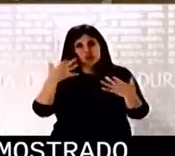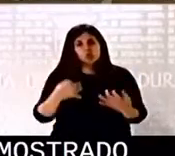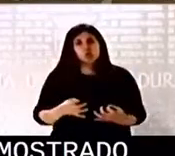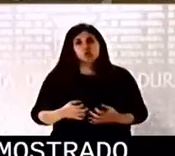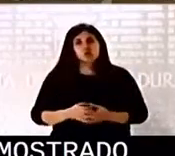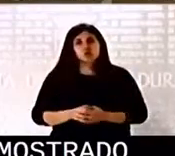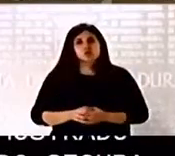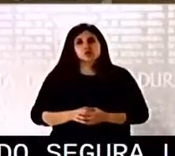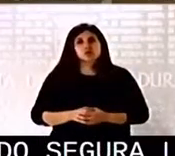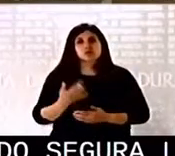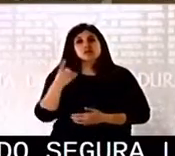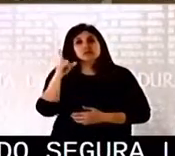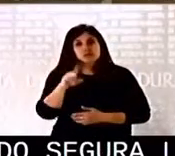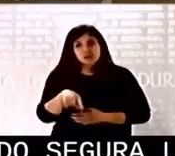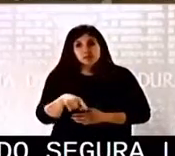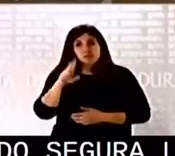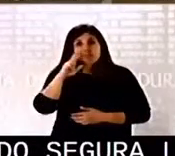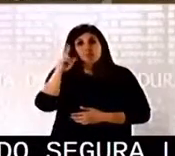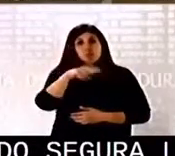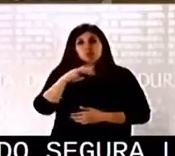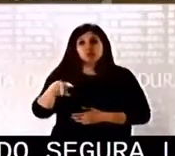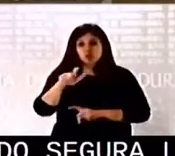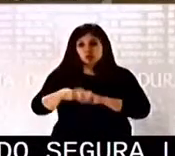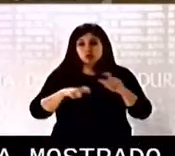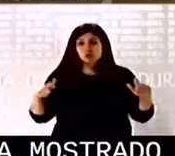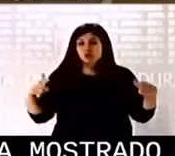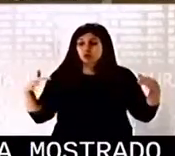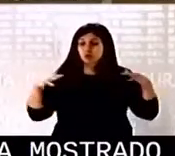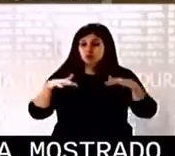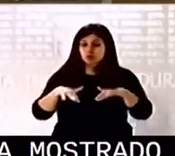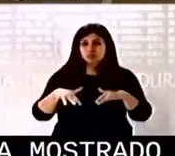La asistencia de público a los museos se ha mostrado segura.